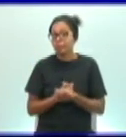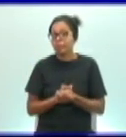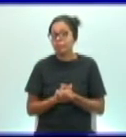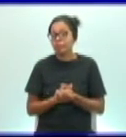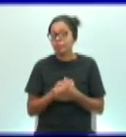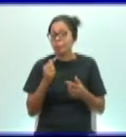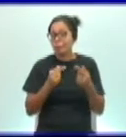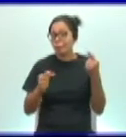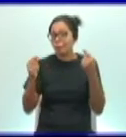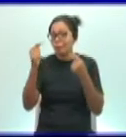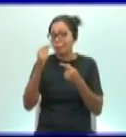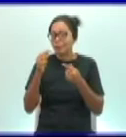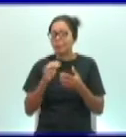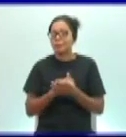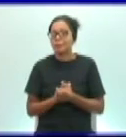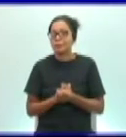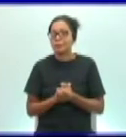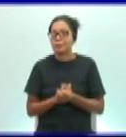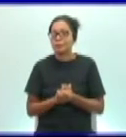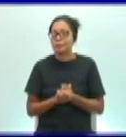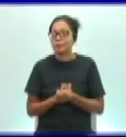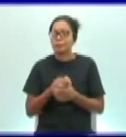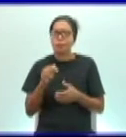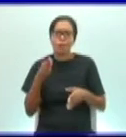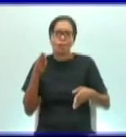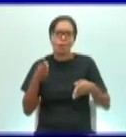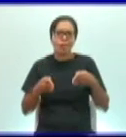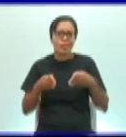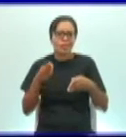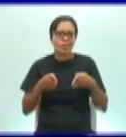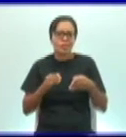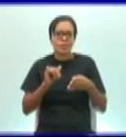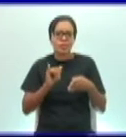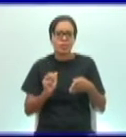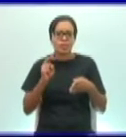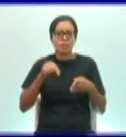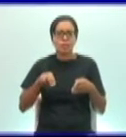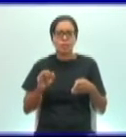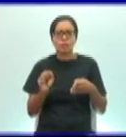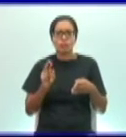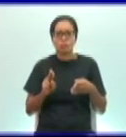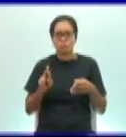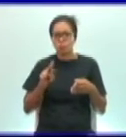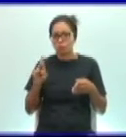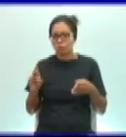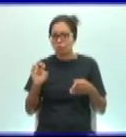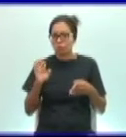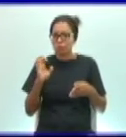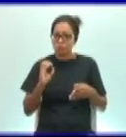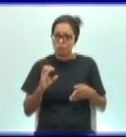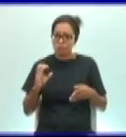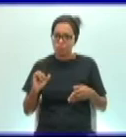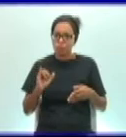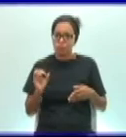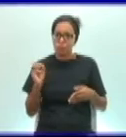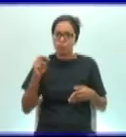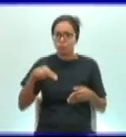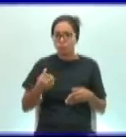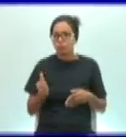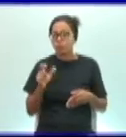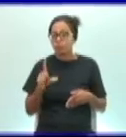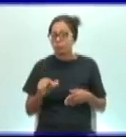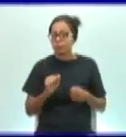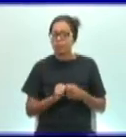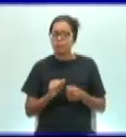hablando entonces de etapa insurreccional, documentos importantes de esta etapa que hemos trabajado. Pero bien, en la Revolución del Poder